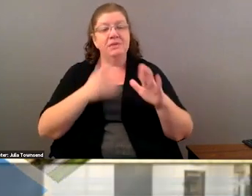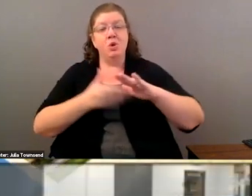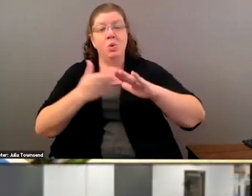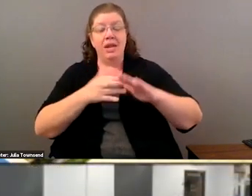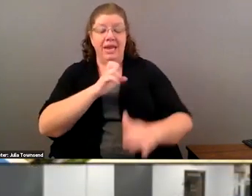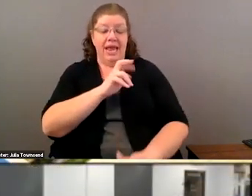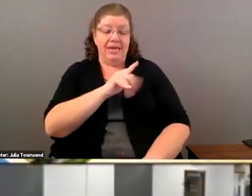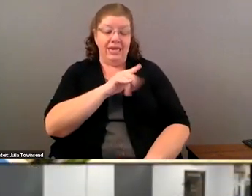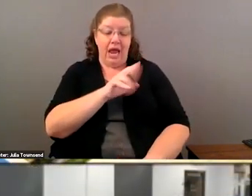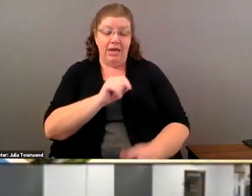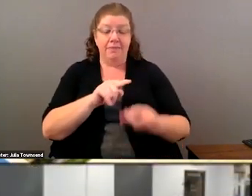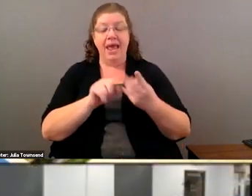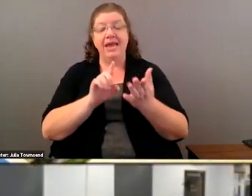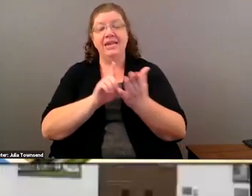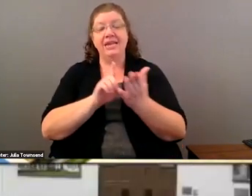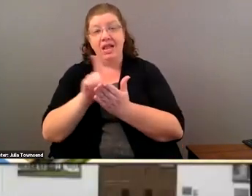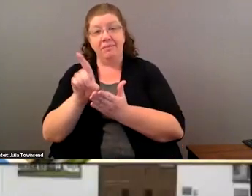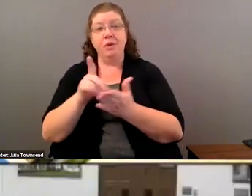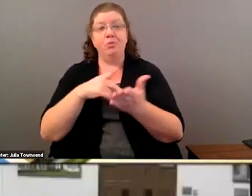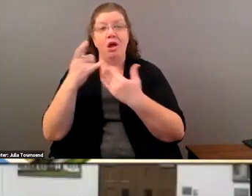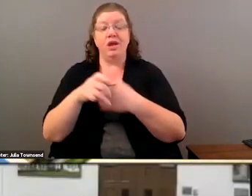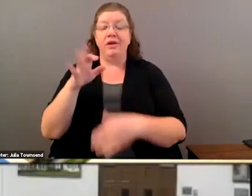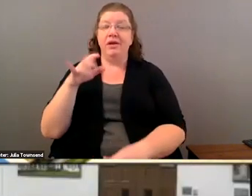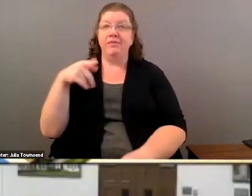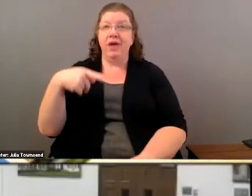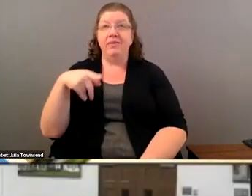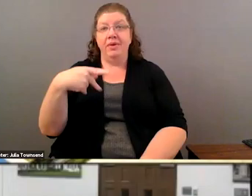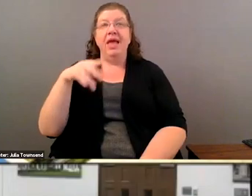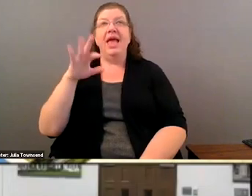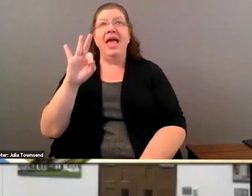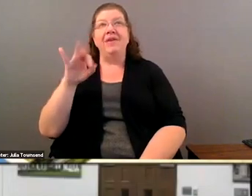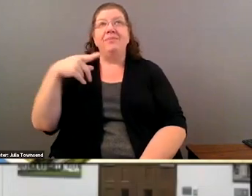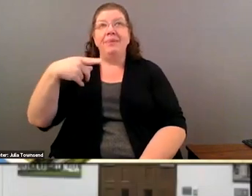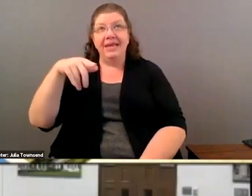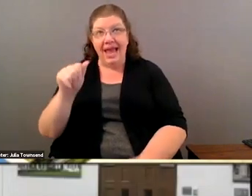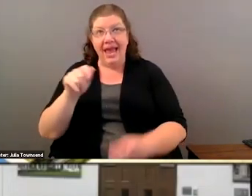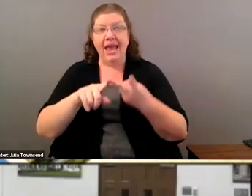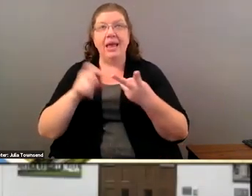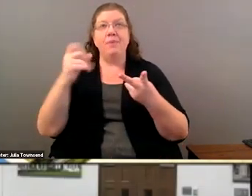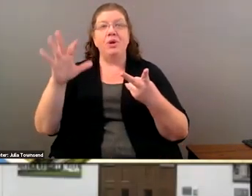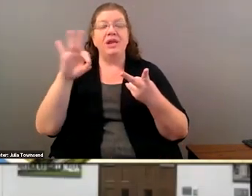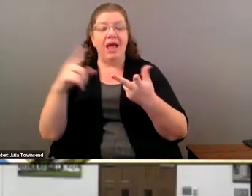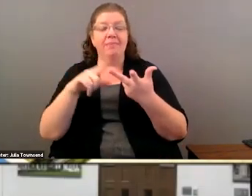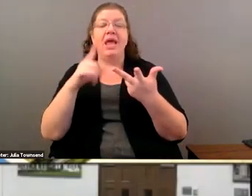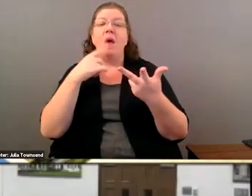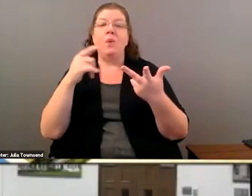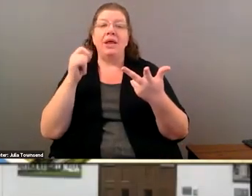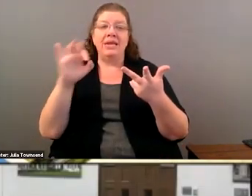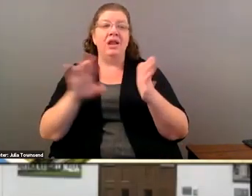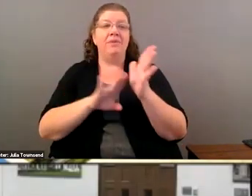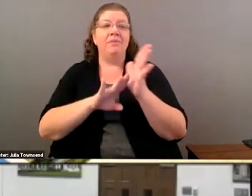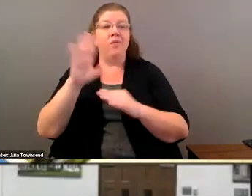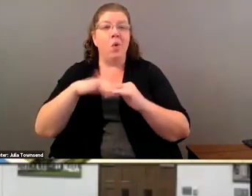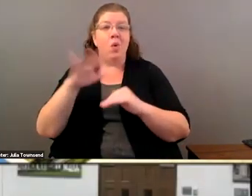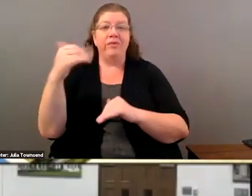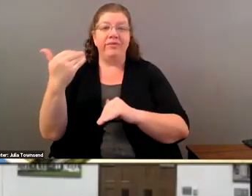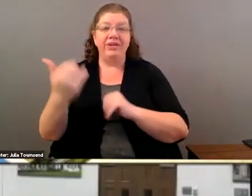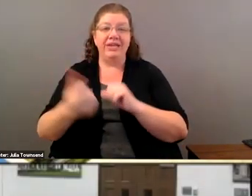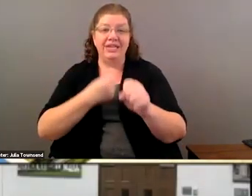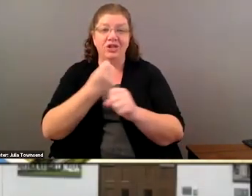instalaciones y él ha estado encargado de muchos proyectos en los últimos